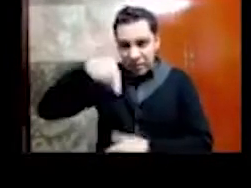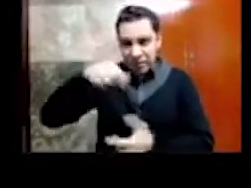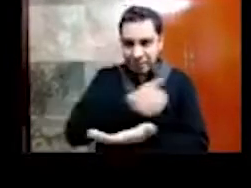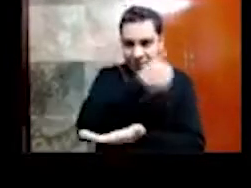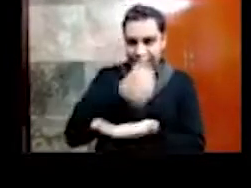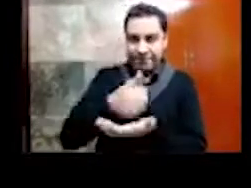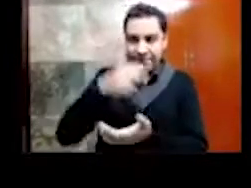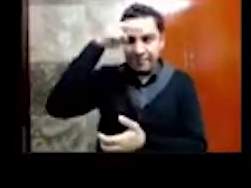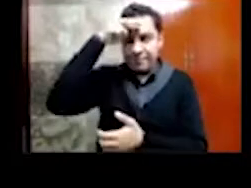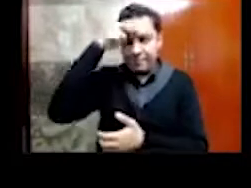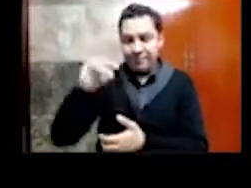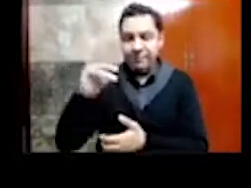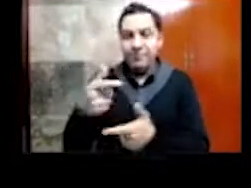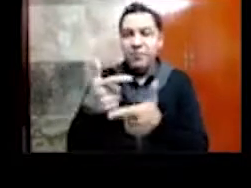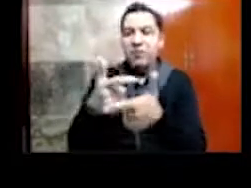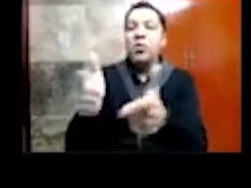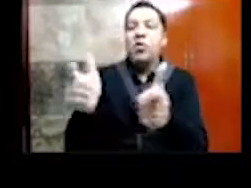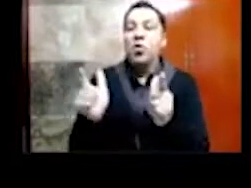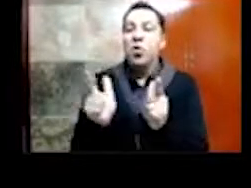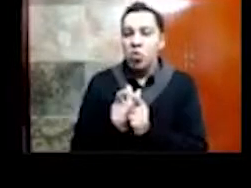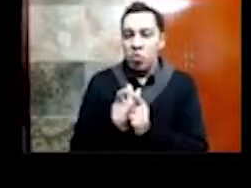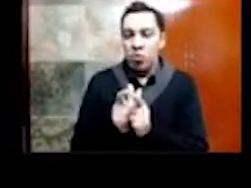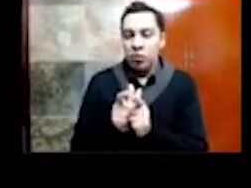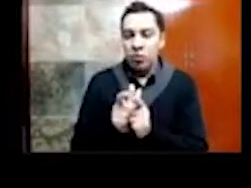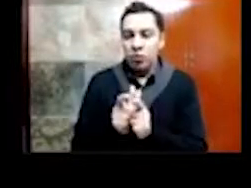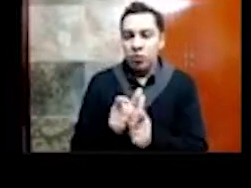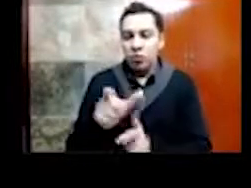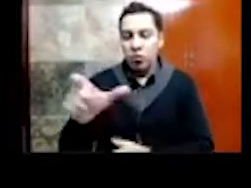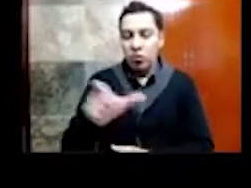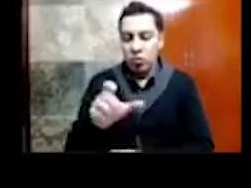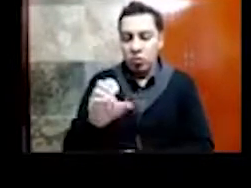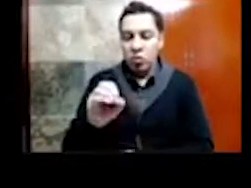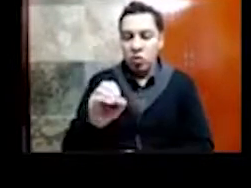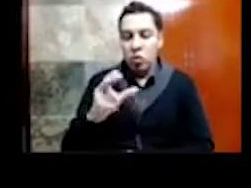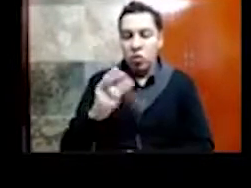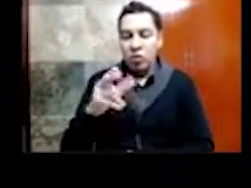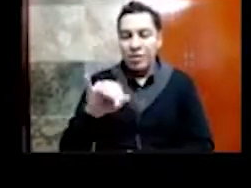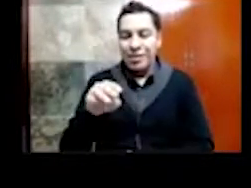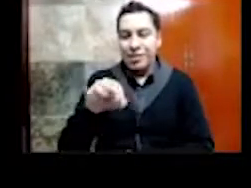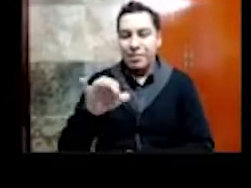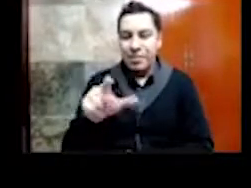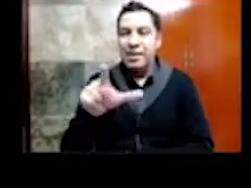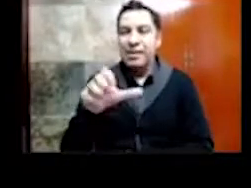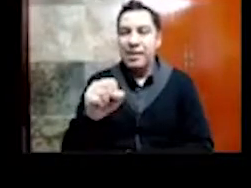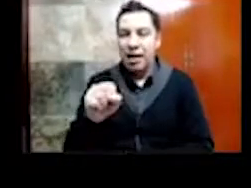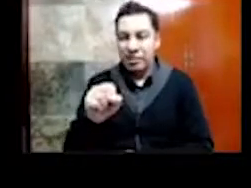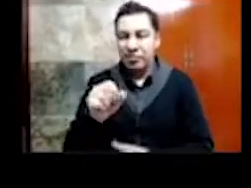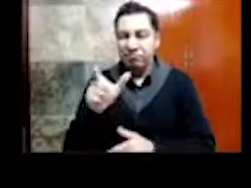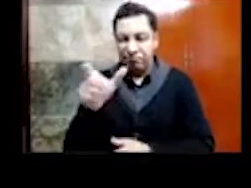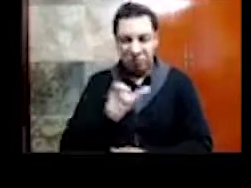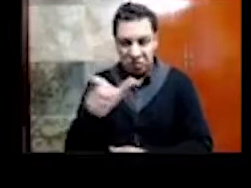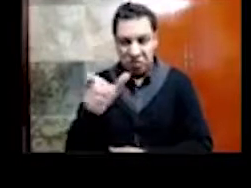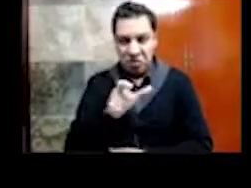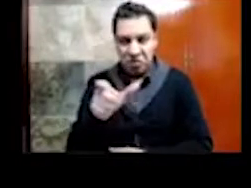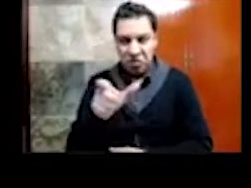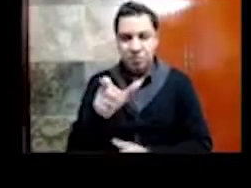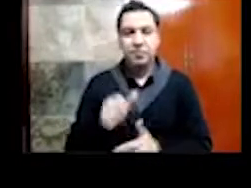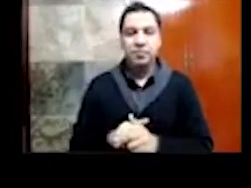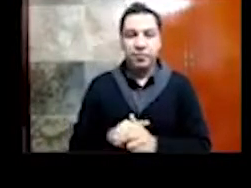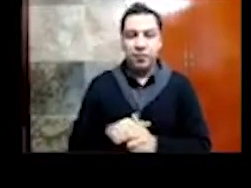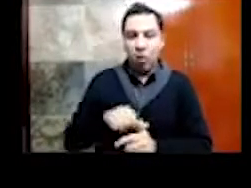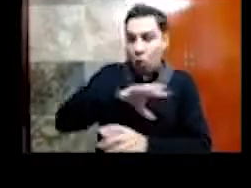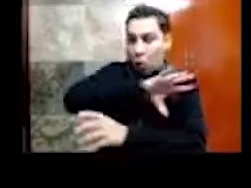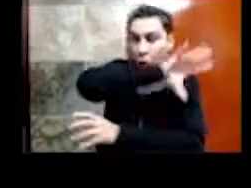que denominamos del posclásico temprano, o también grupos tolteca-chichimecas. Todos ellos de